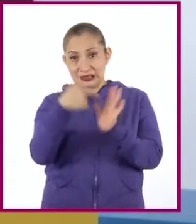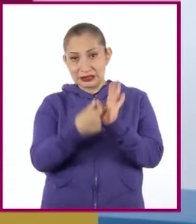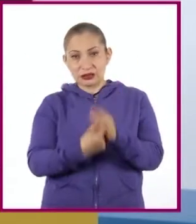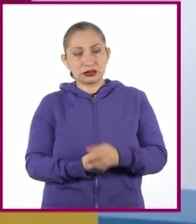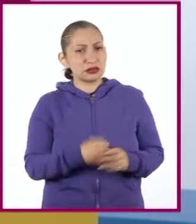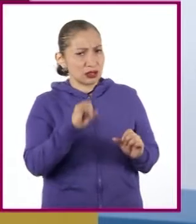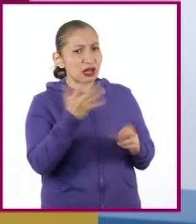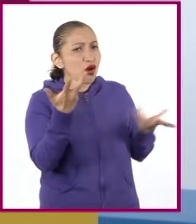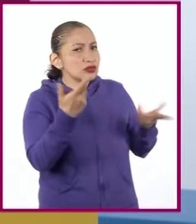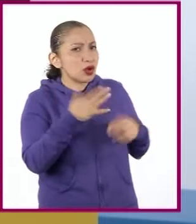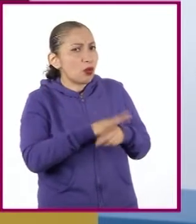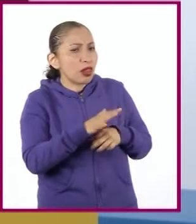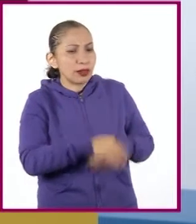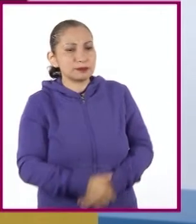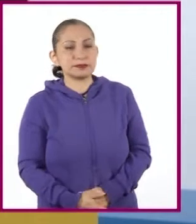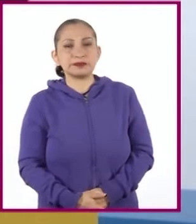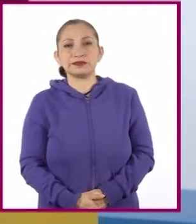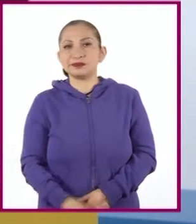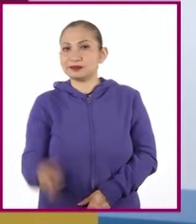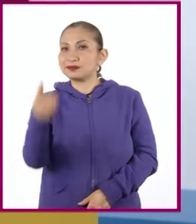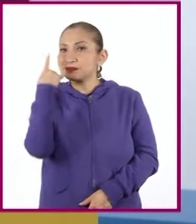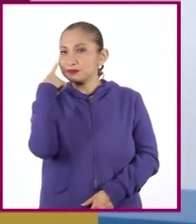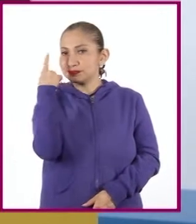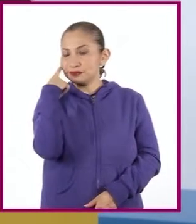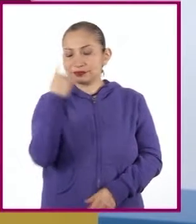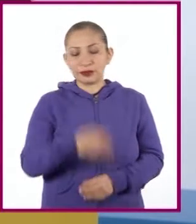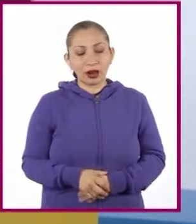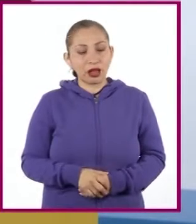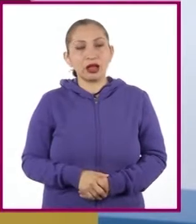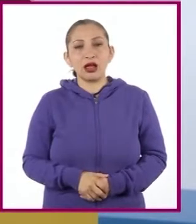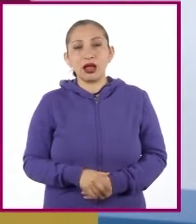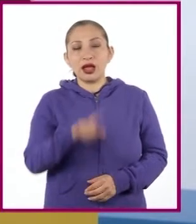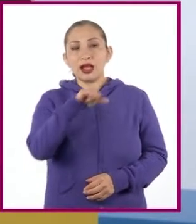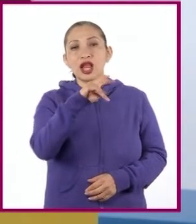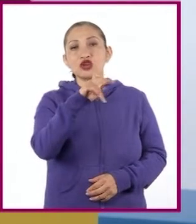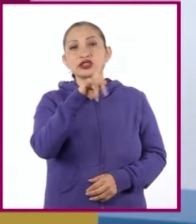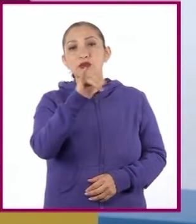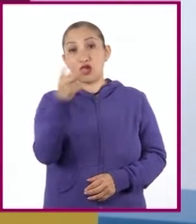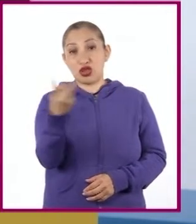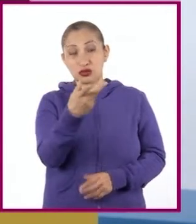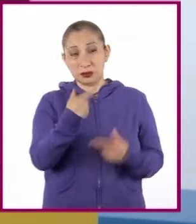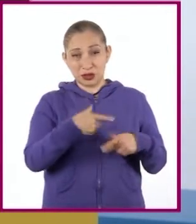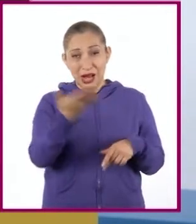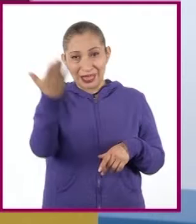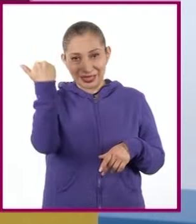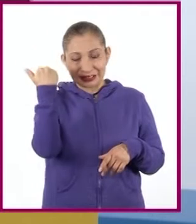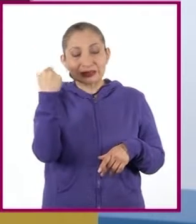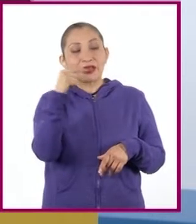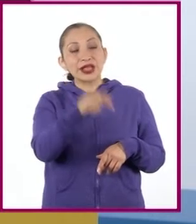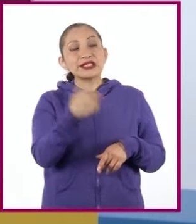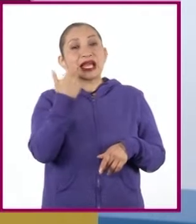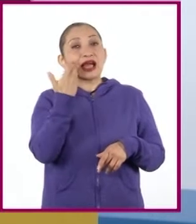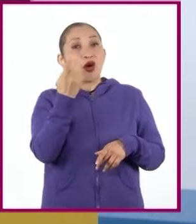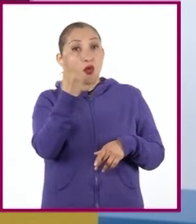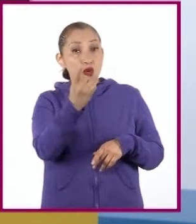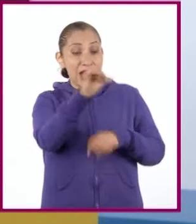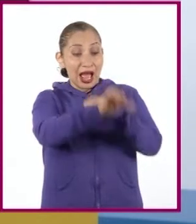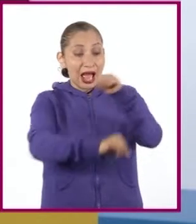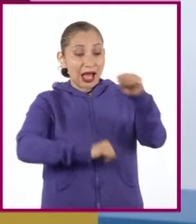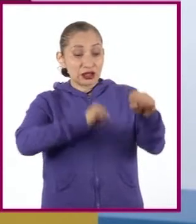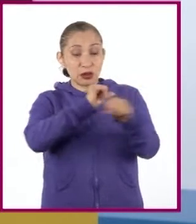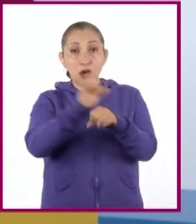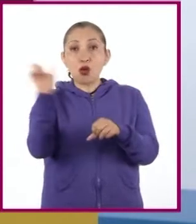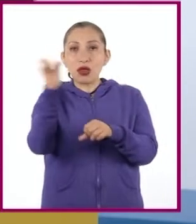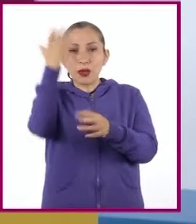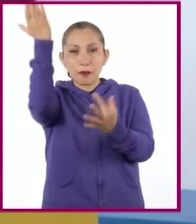pero ¿qué debo de hacer? Mira, como Leucipo y Demócrito decían que se obtenía un átomo al cortar